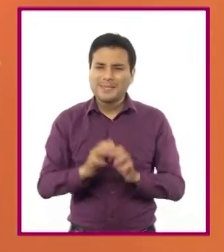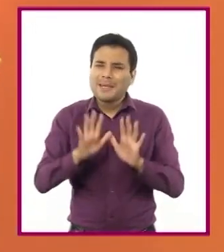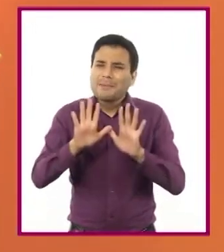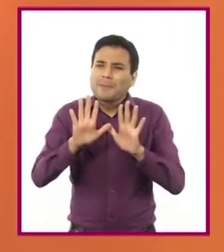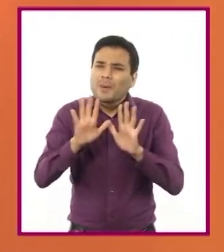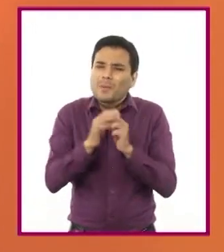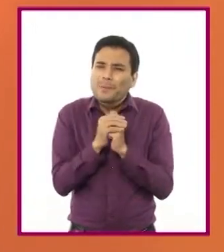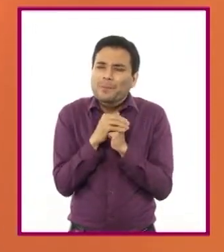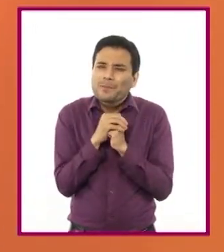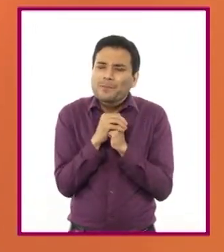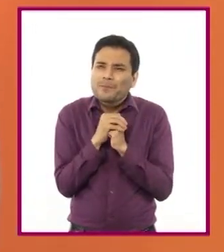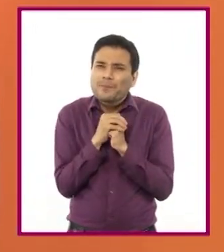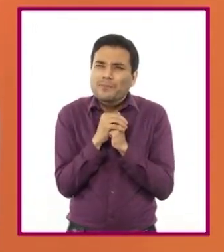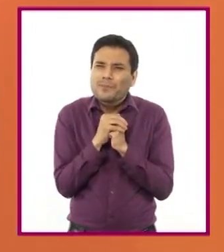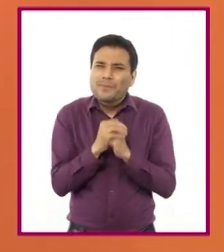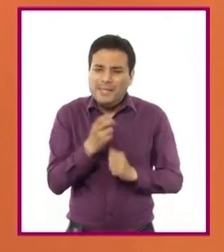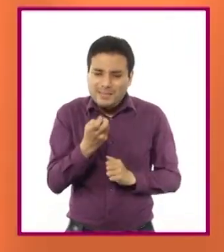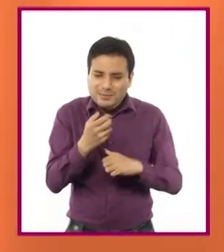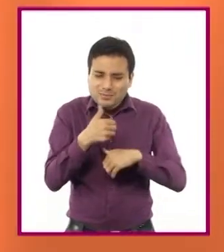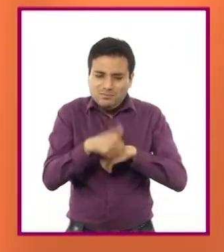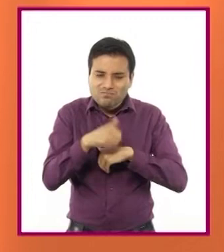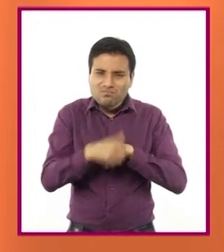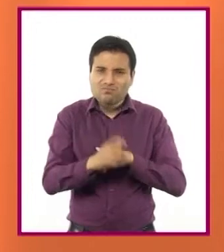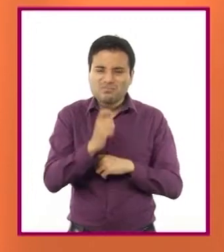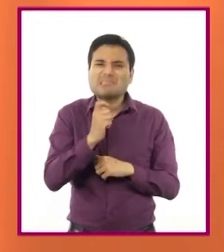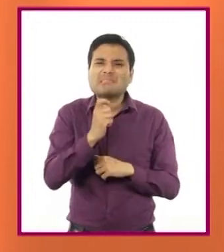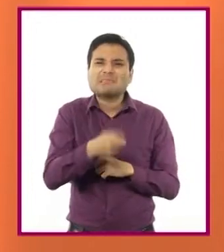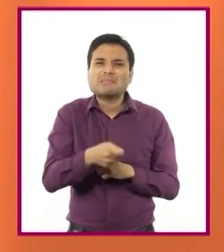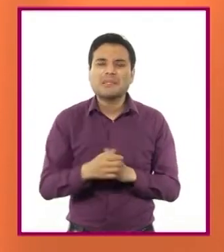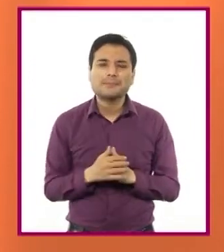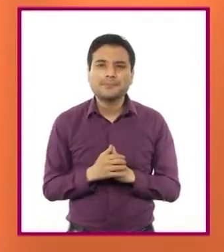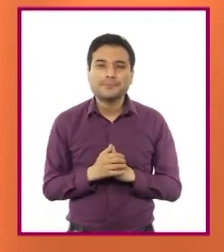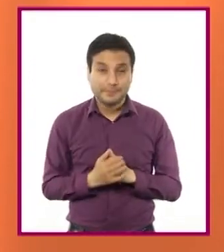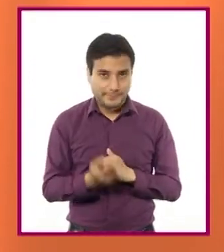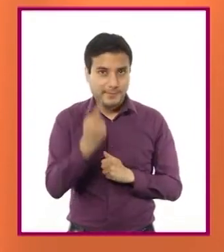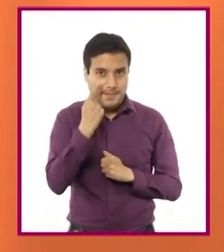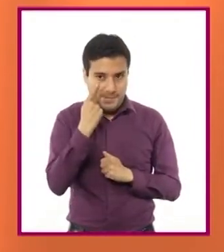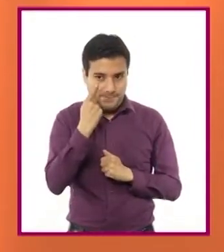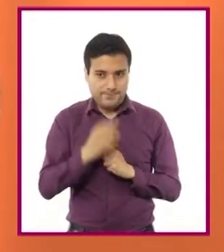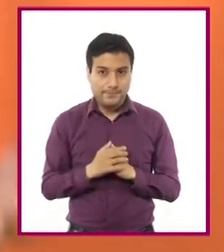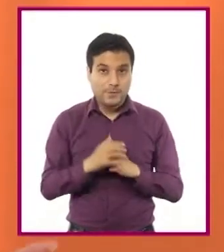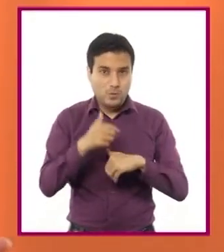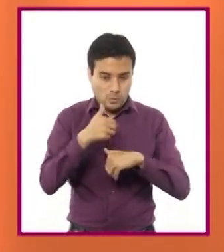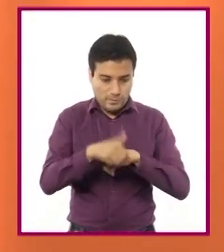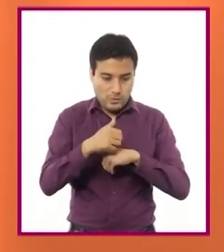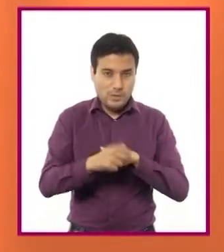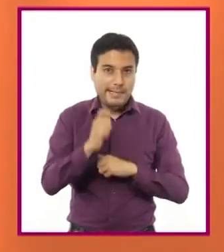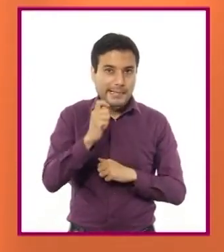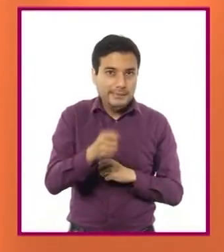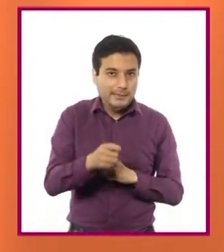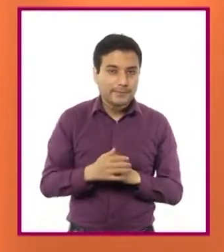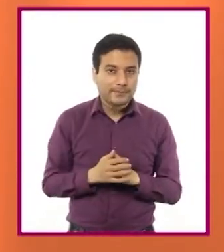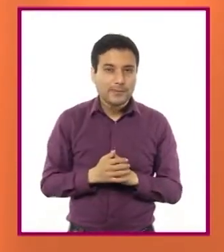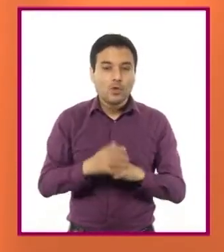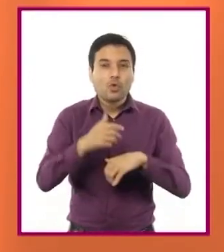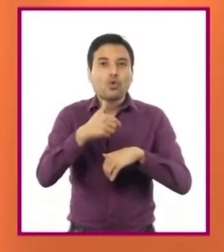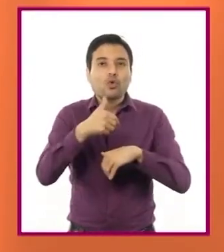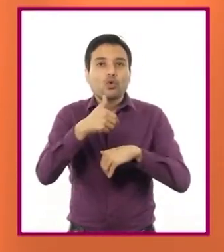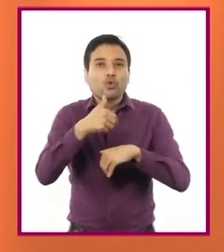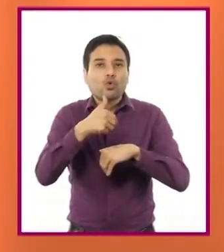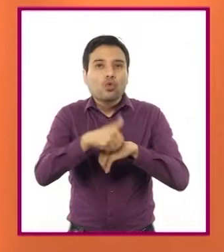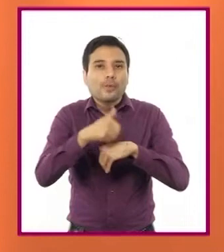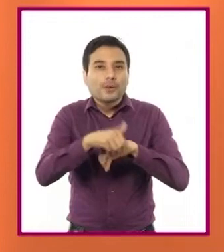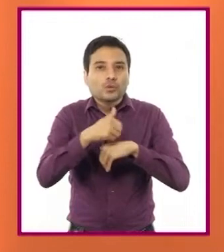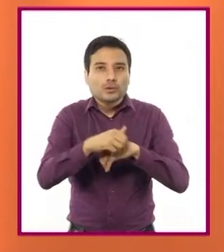maestra, ¿qué significan estos valores? Los valores indican que tan dispersos están los puntajes de la